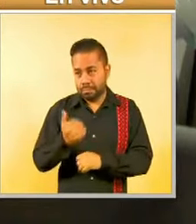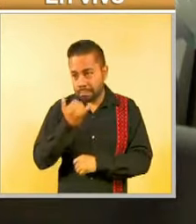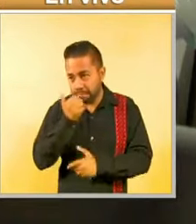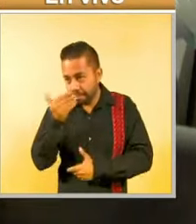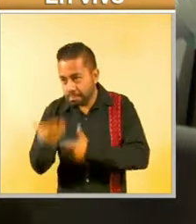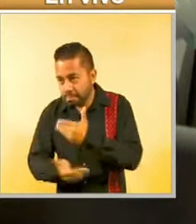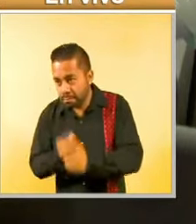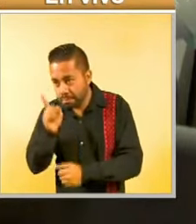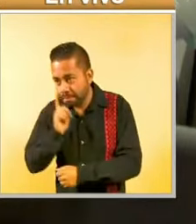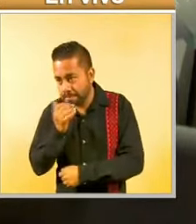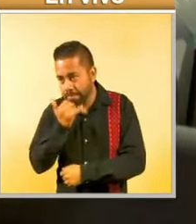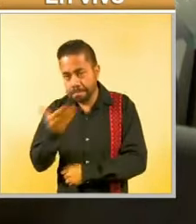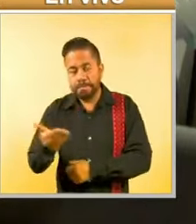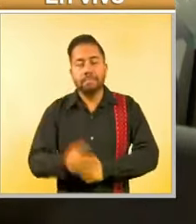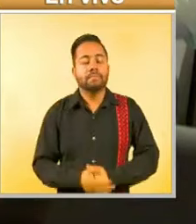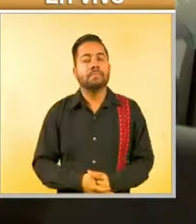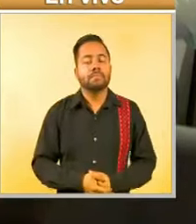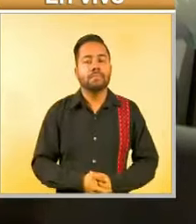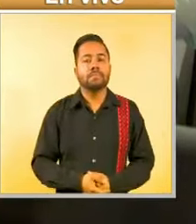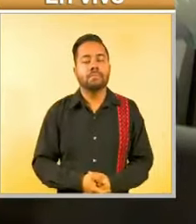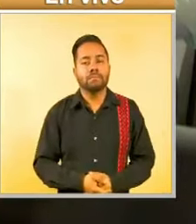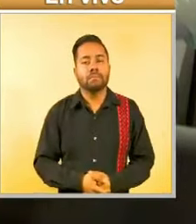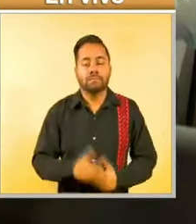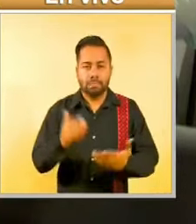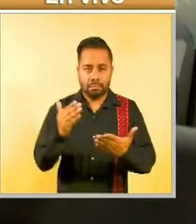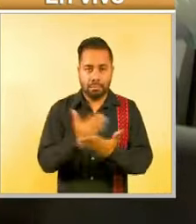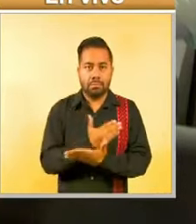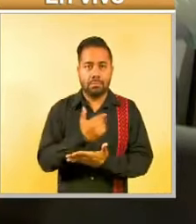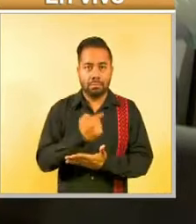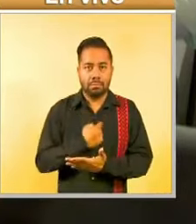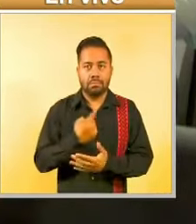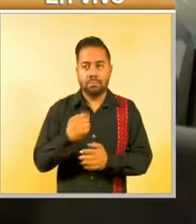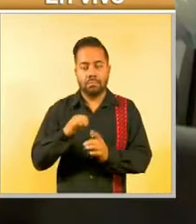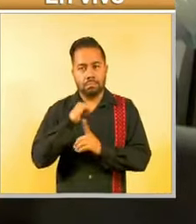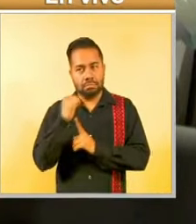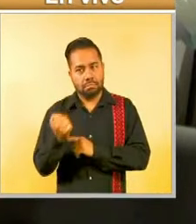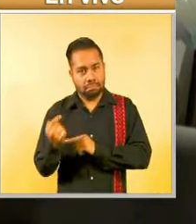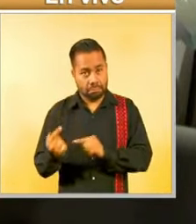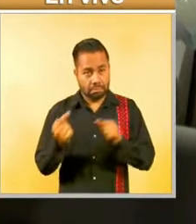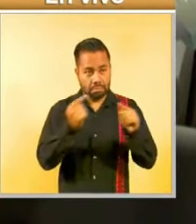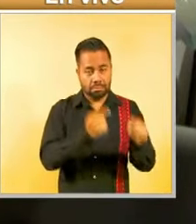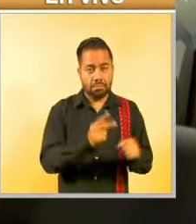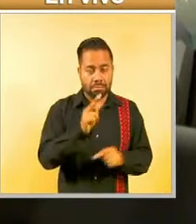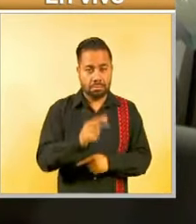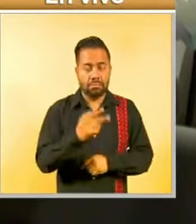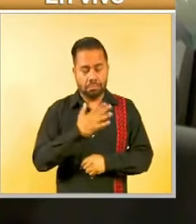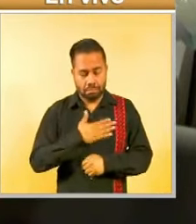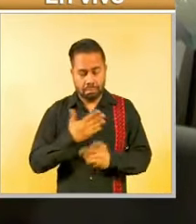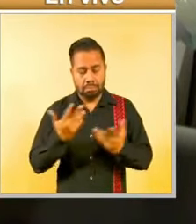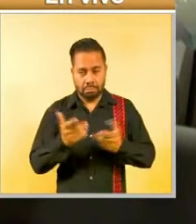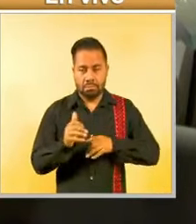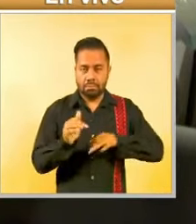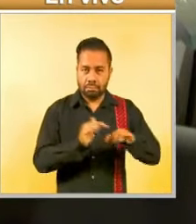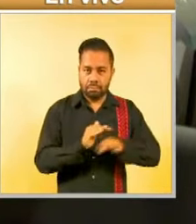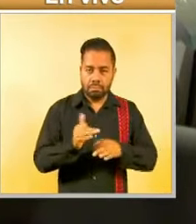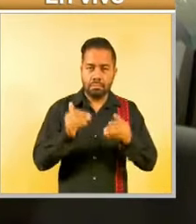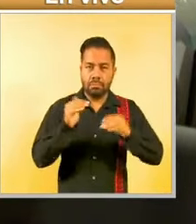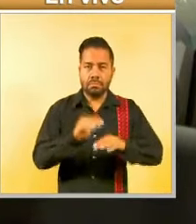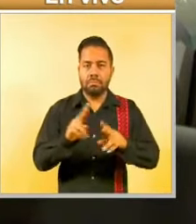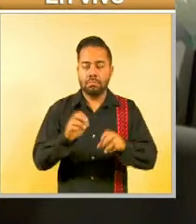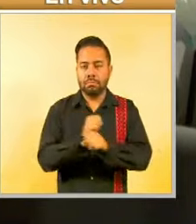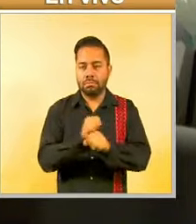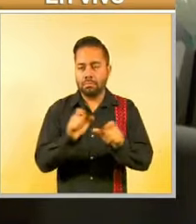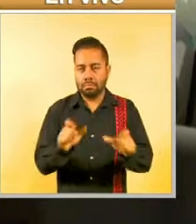las damas eh aparte de que tenía yo alguna situaciones allá que ejercía su servidor en cuestiones de